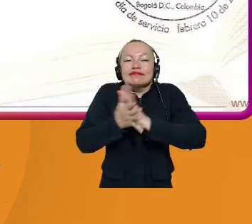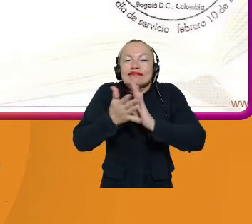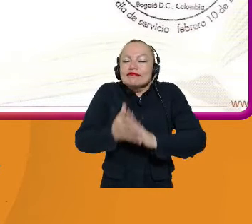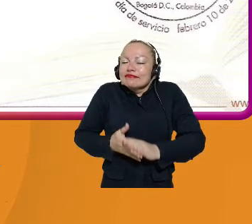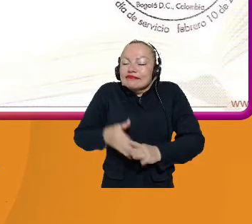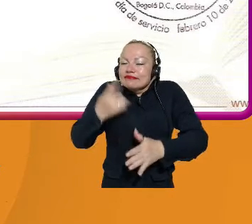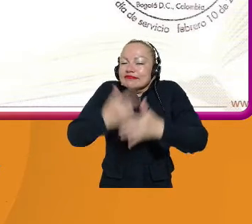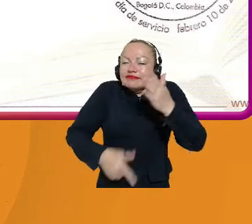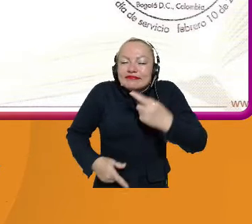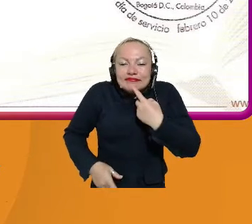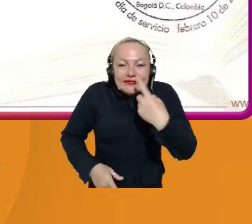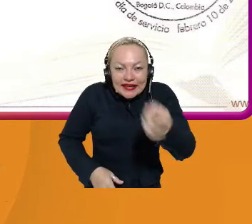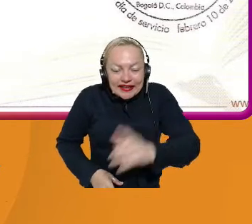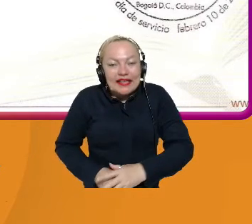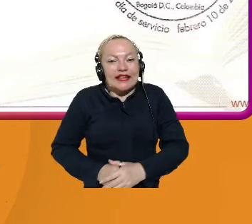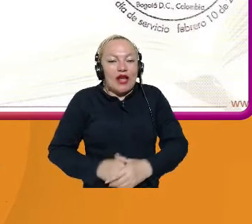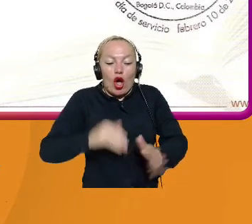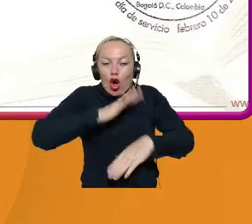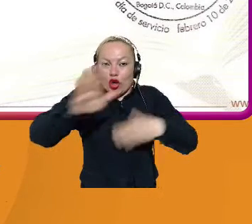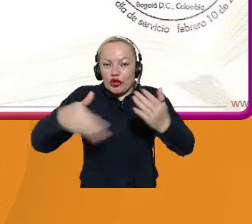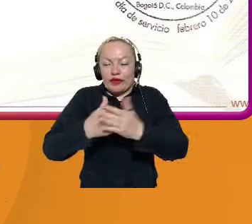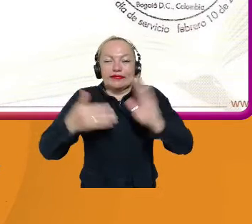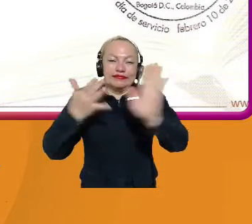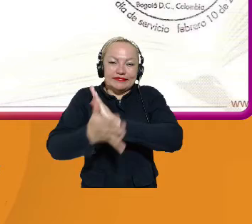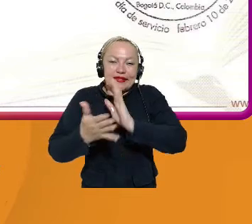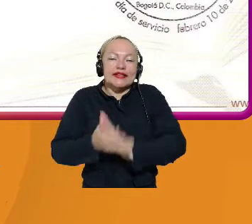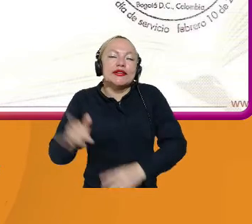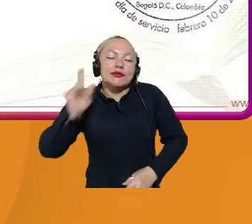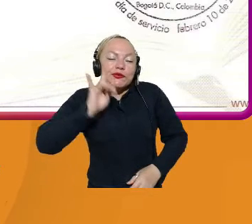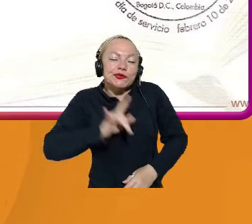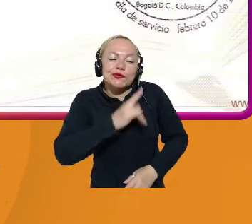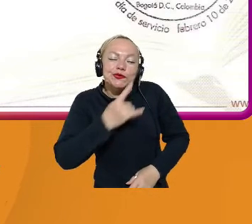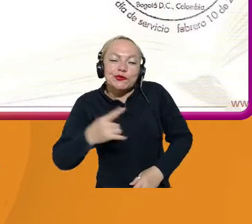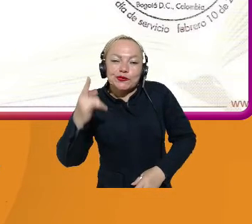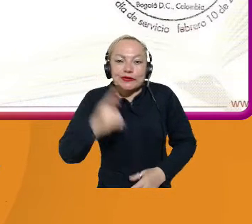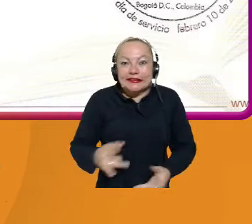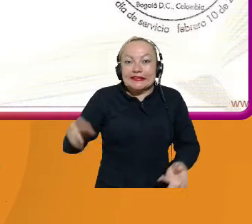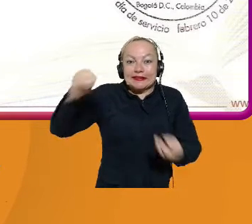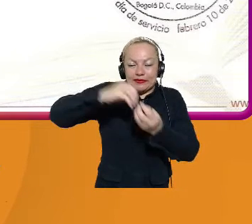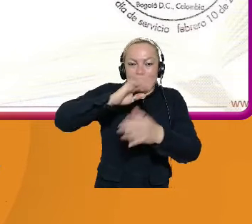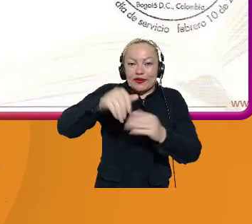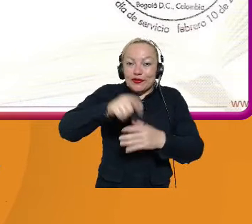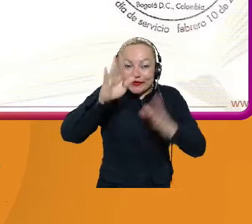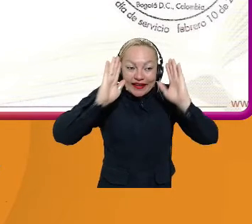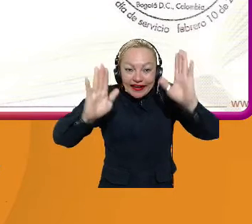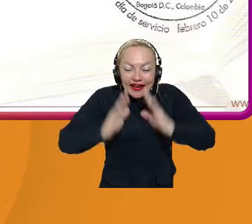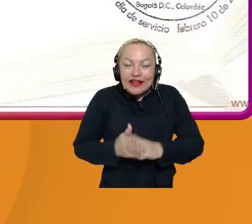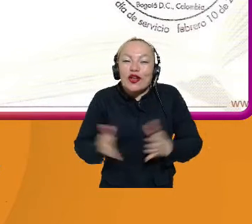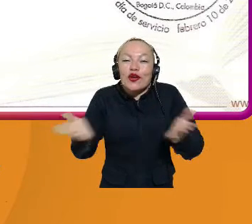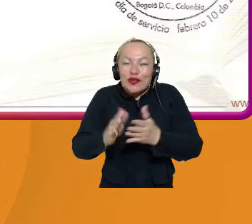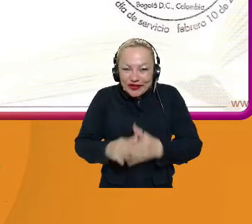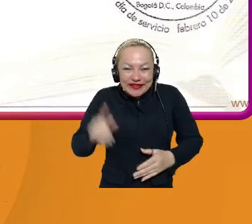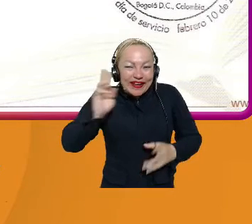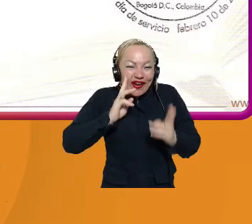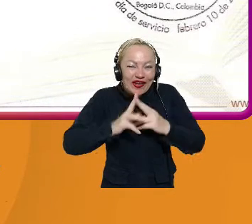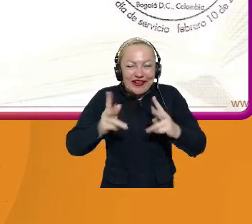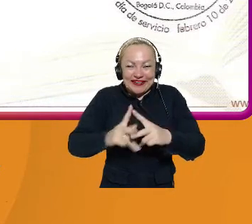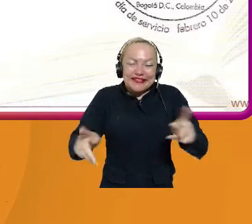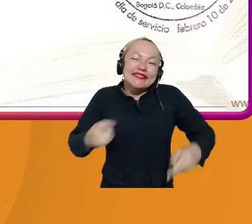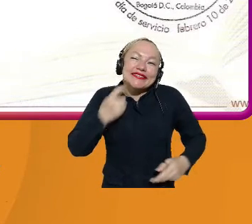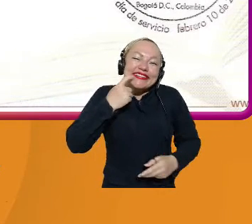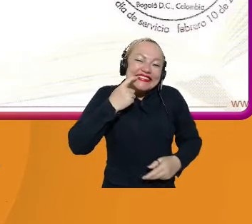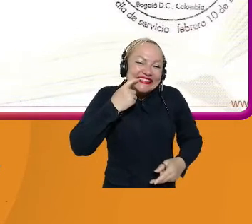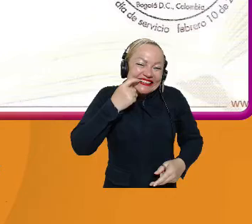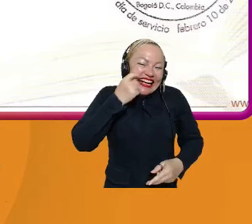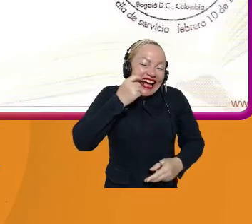que la del transmitía todo. Música y transmite aún música clásica. Clásica. Entonces, escucha sobre todo en los consultorios odontológicos,